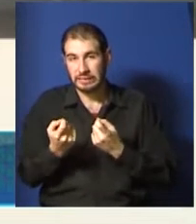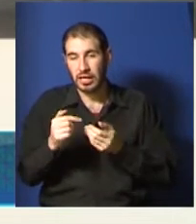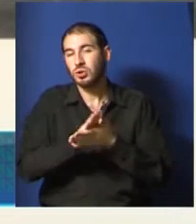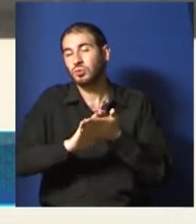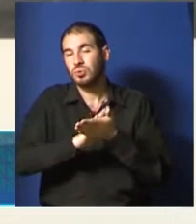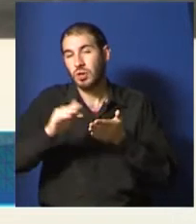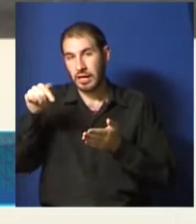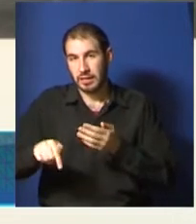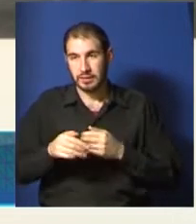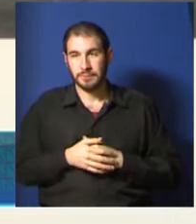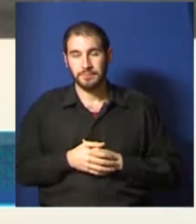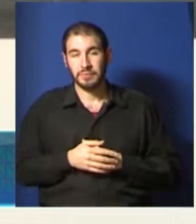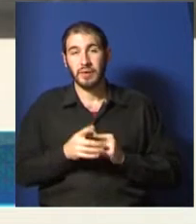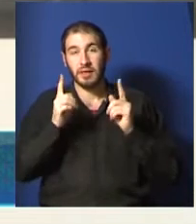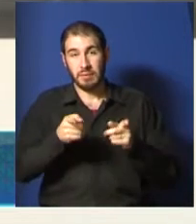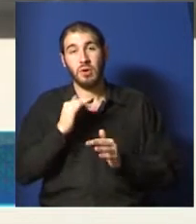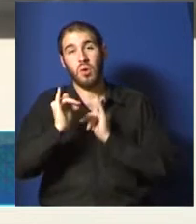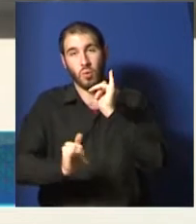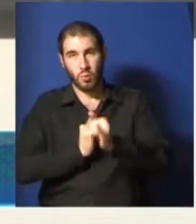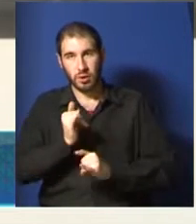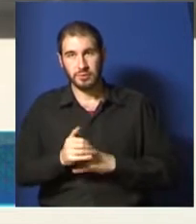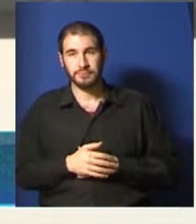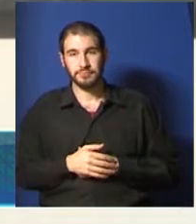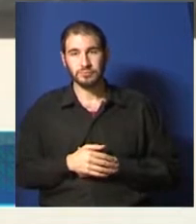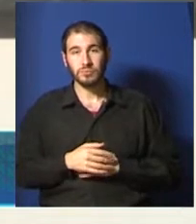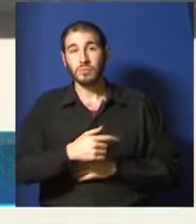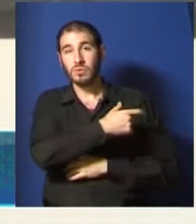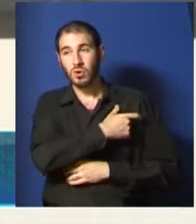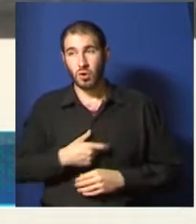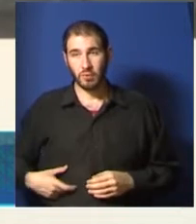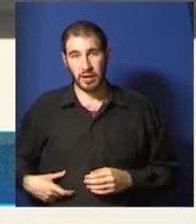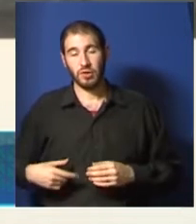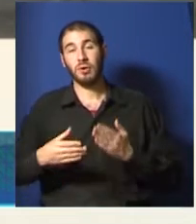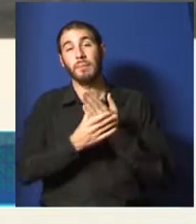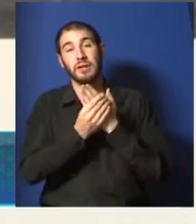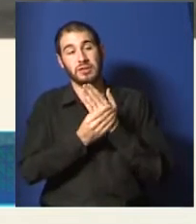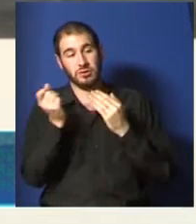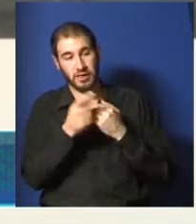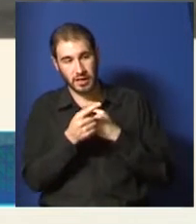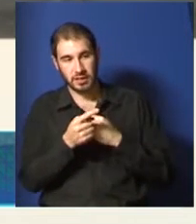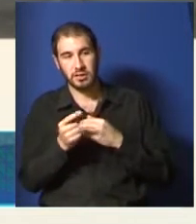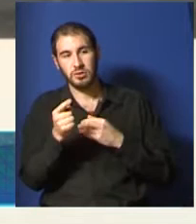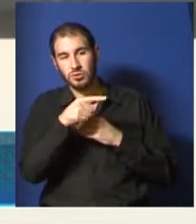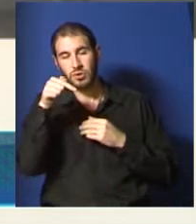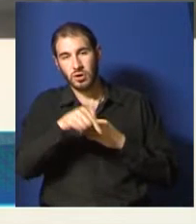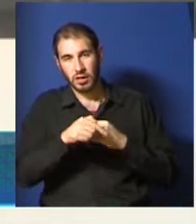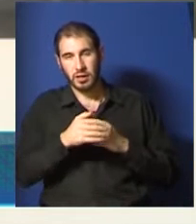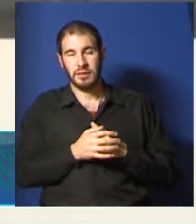resolver esa causa. Y además les digo, el señor gobernador y su ministro han seguido,